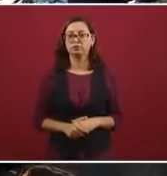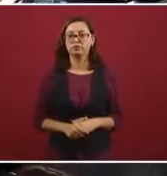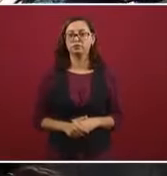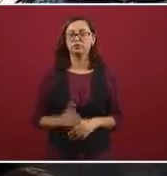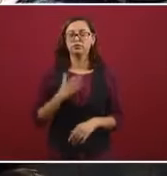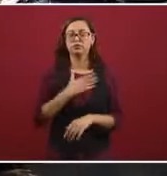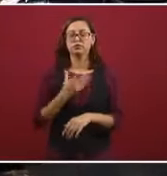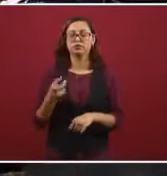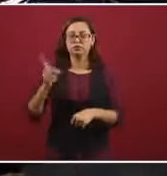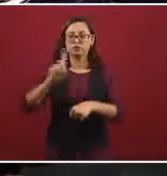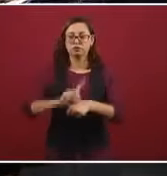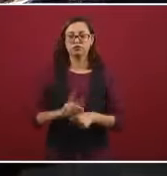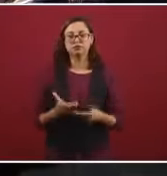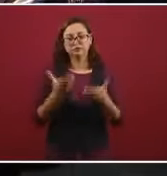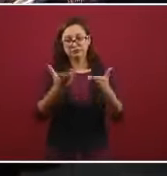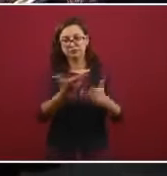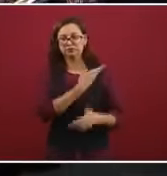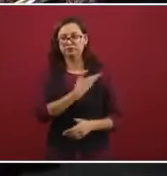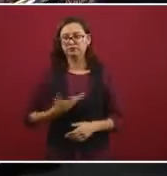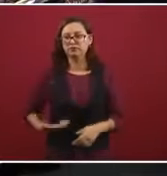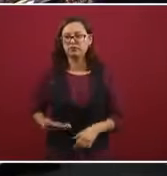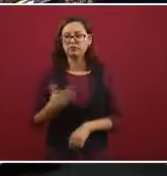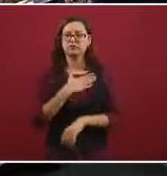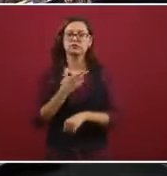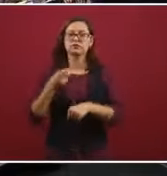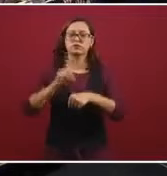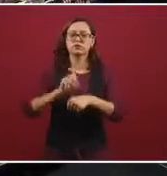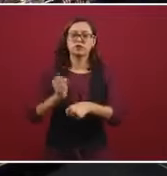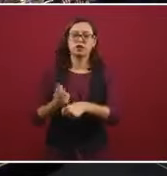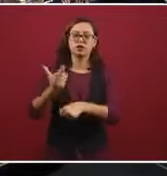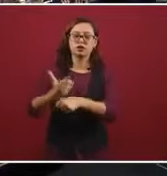Buenos días, ciudadano presidente. Buenos días, secretario.